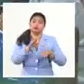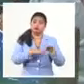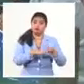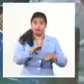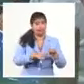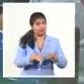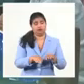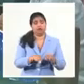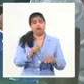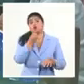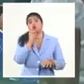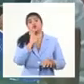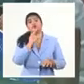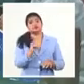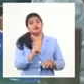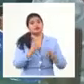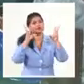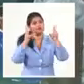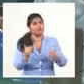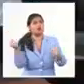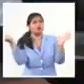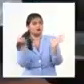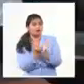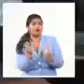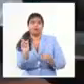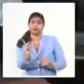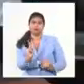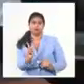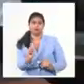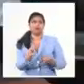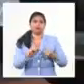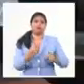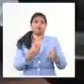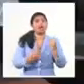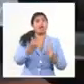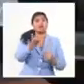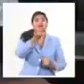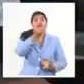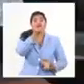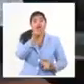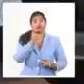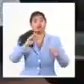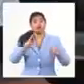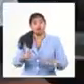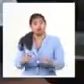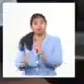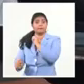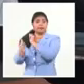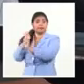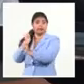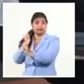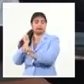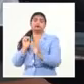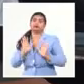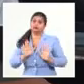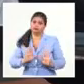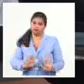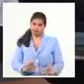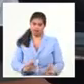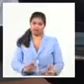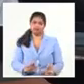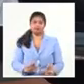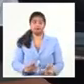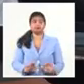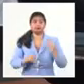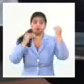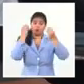números totalmente exactos porque falla algo y entonces ya en lo que tú ibas a crecer disminuye ese crecimiento. Pero en